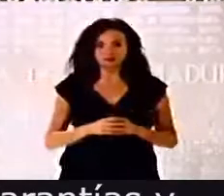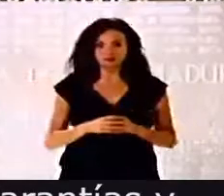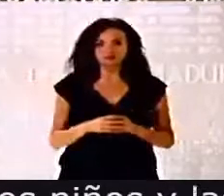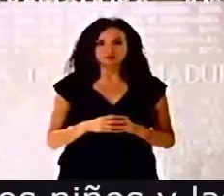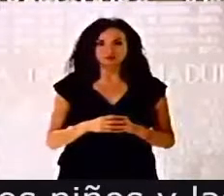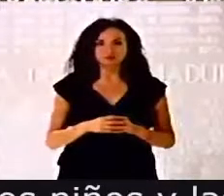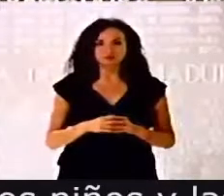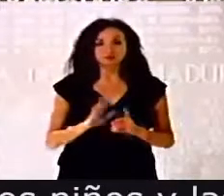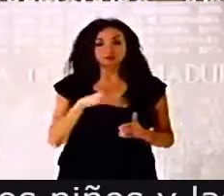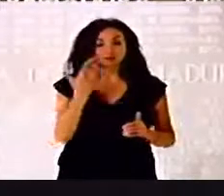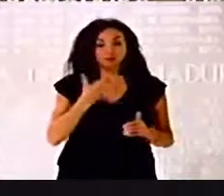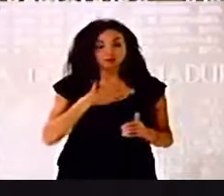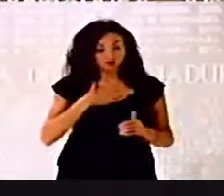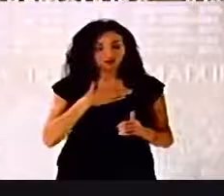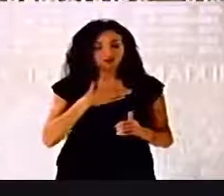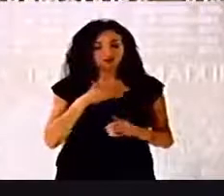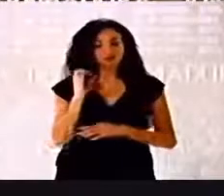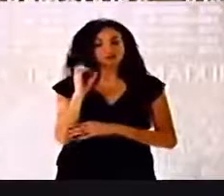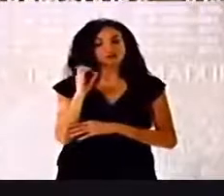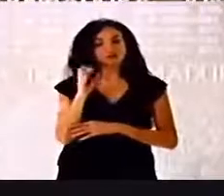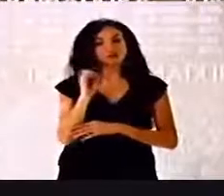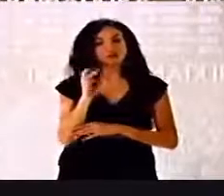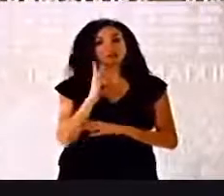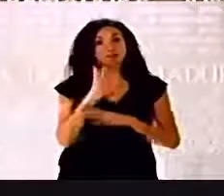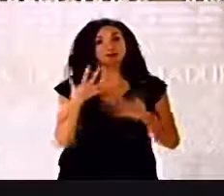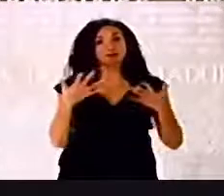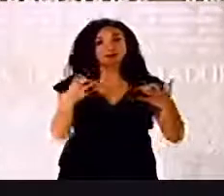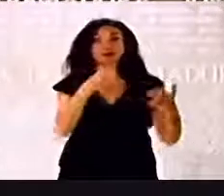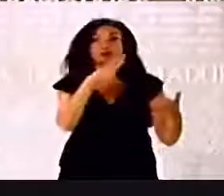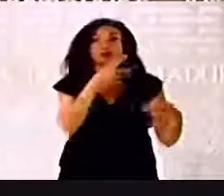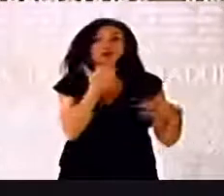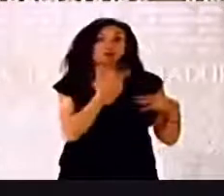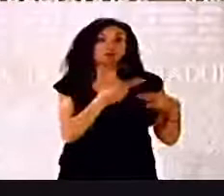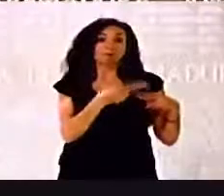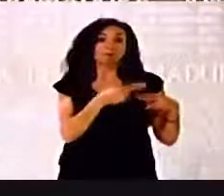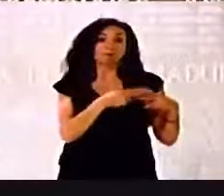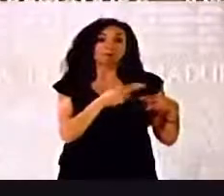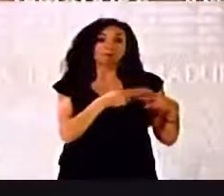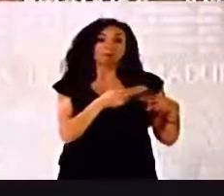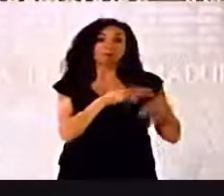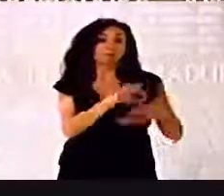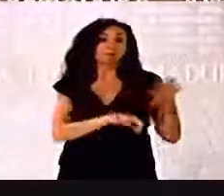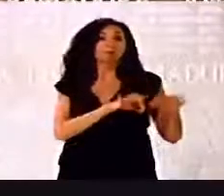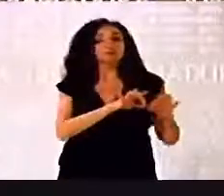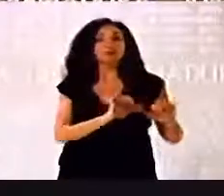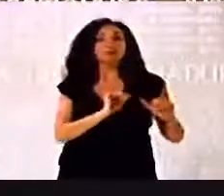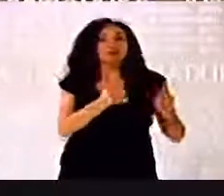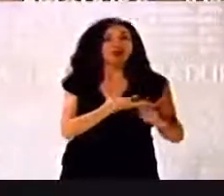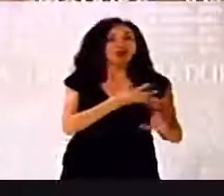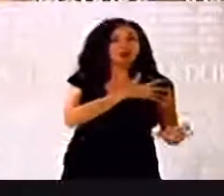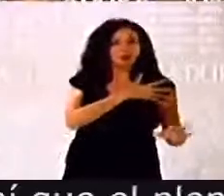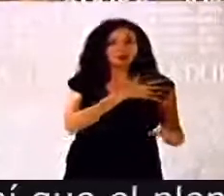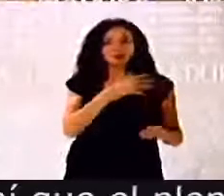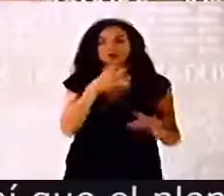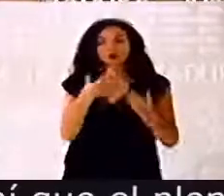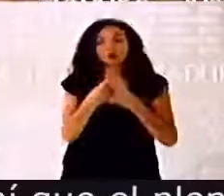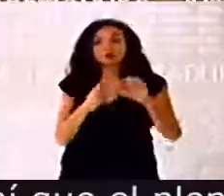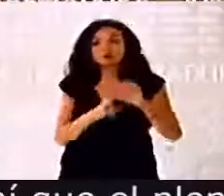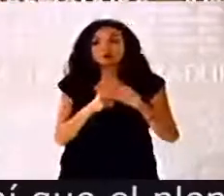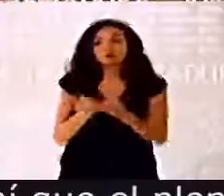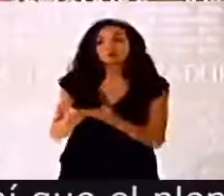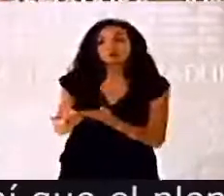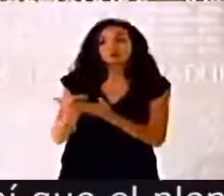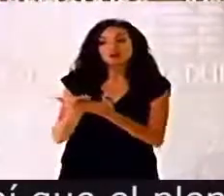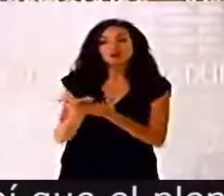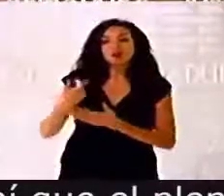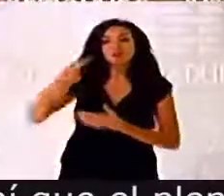niñas. Mañana vamos a comparecer en el Parlamento, de ahí que el Pleno vaya a empezar más temprano, porque la Junta de Extremadura ha solicitado a la